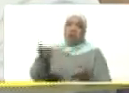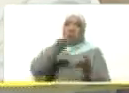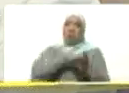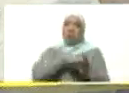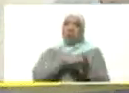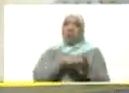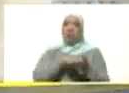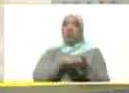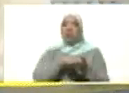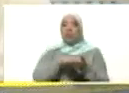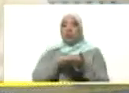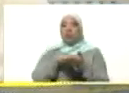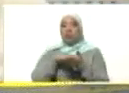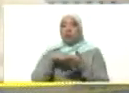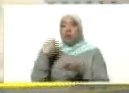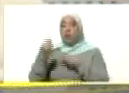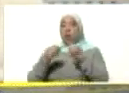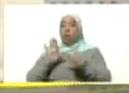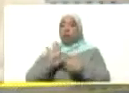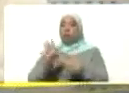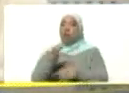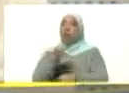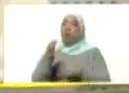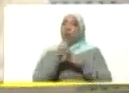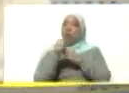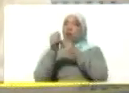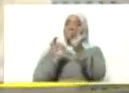para ser vanguardia hay que prepararse,